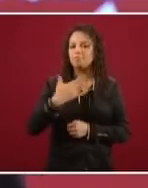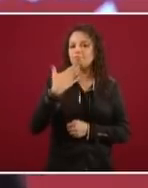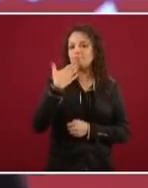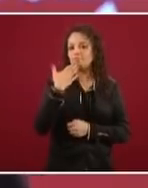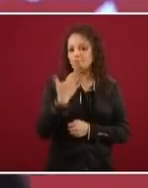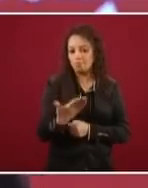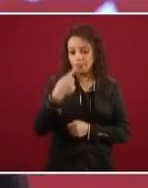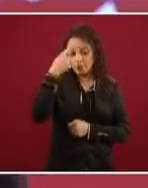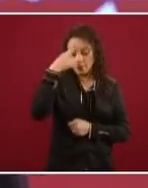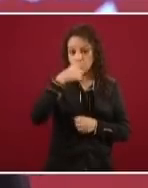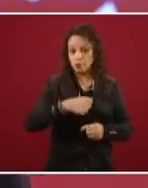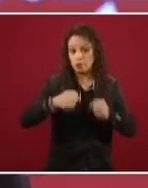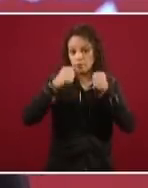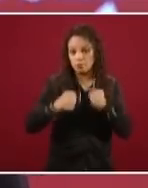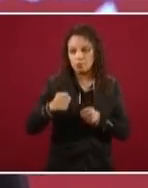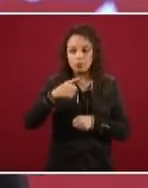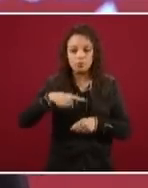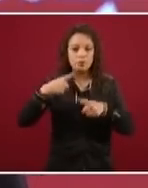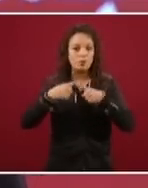a las empresas